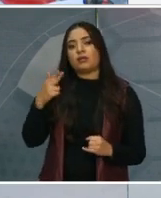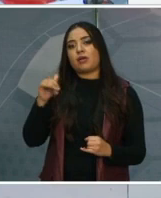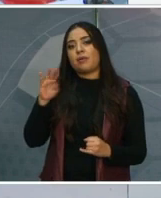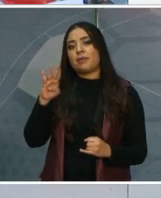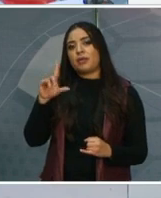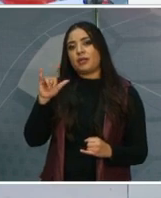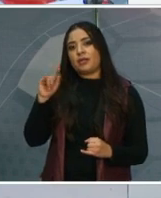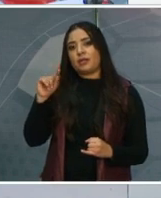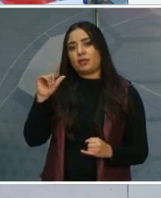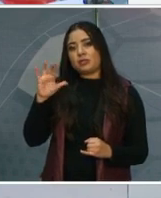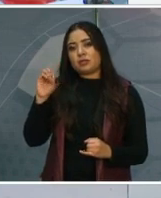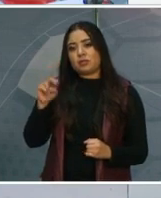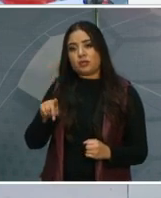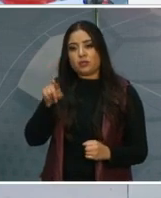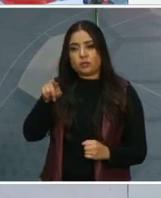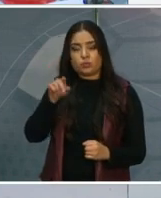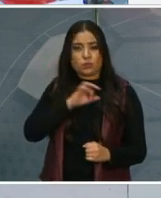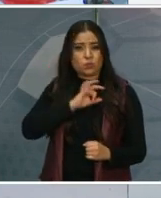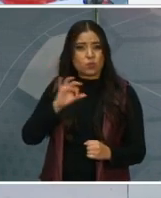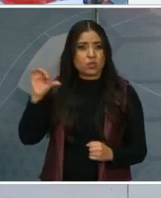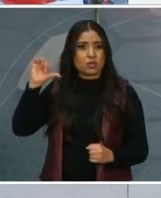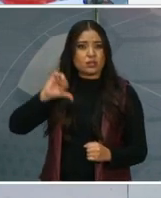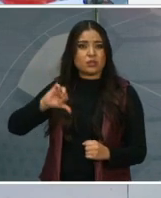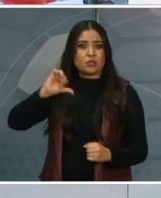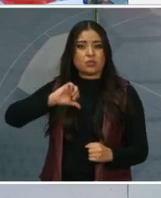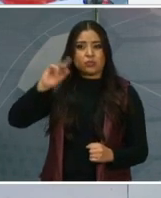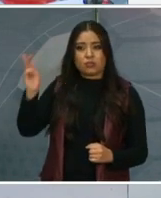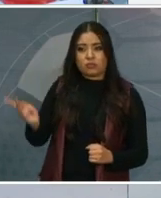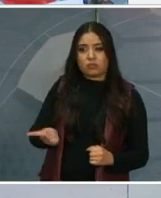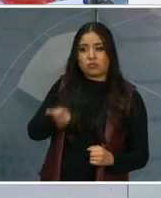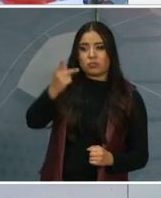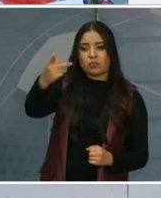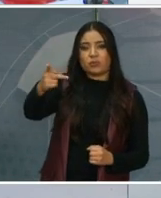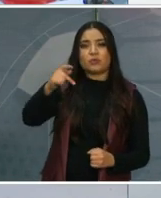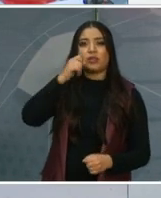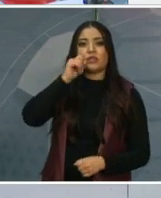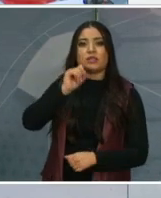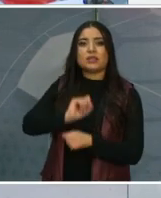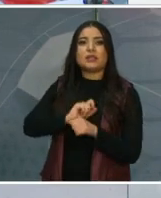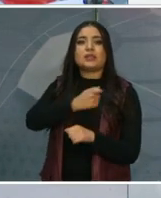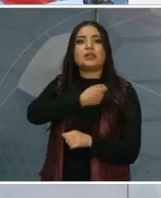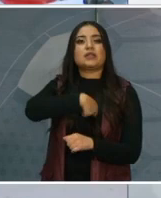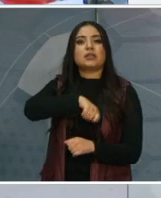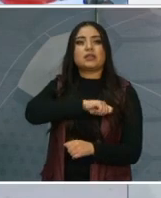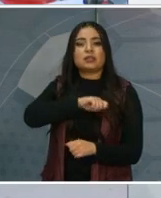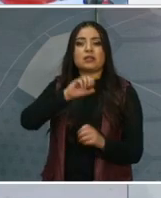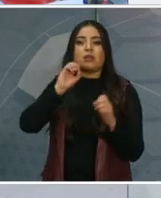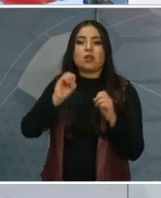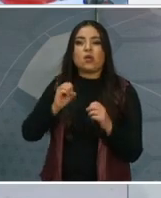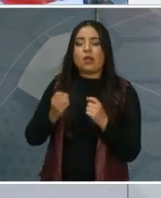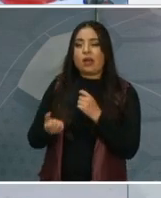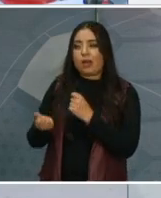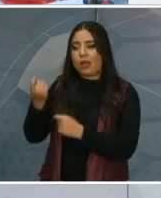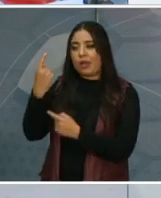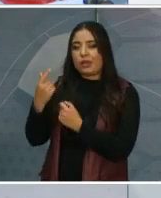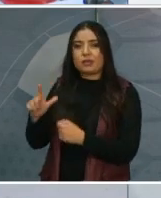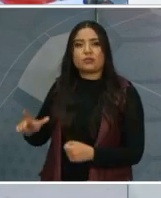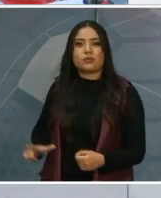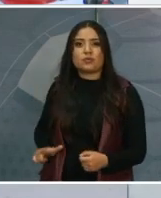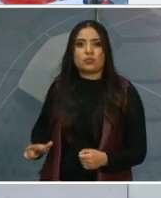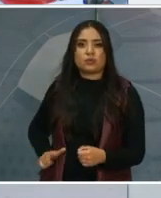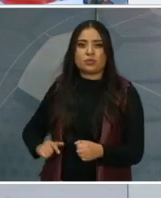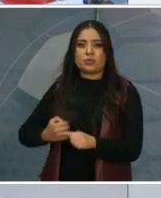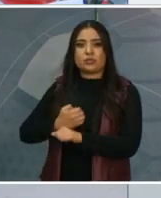que el día de hoy pues preguntaras sí con el secretario de Salud o con alguna autoridad del gobierno del estado de Durango quién